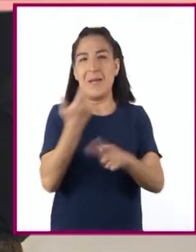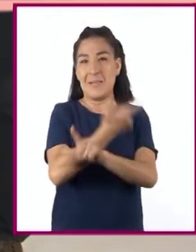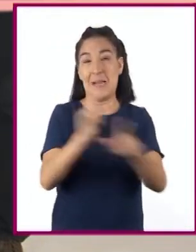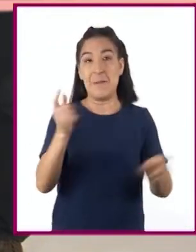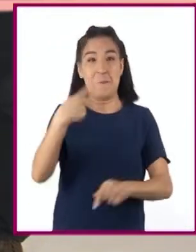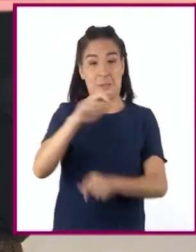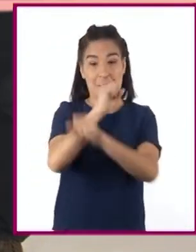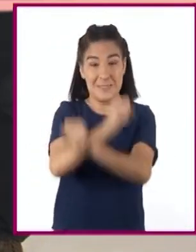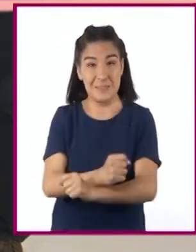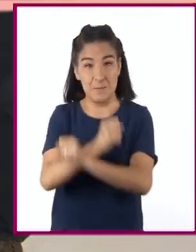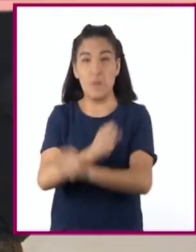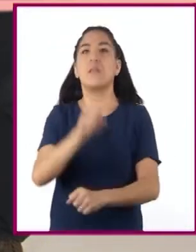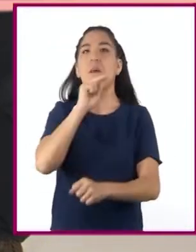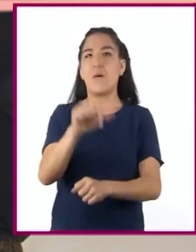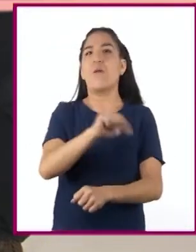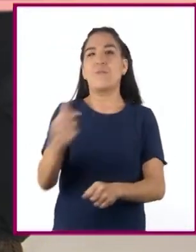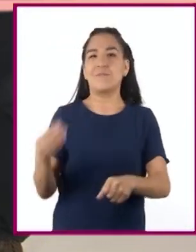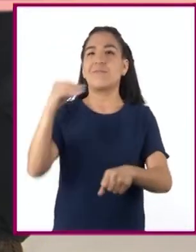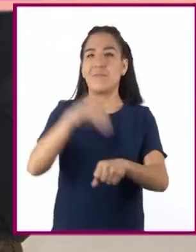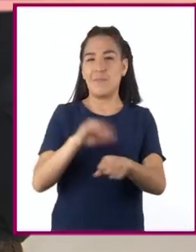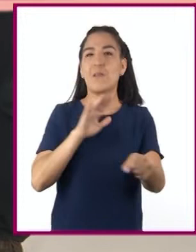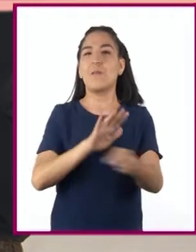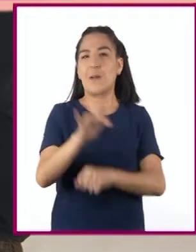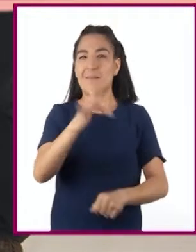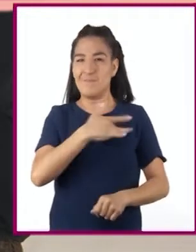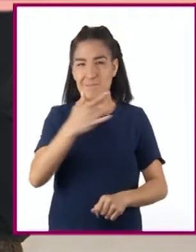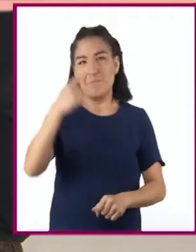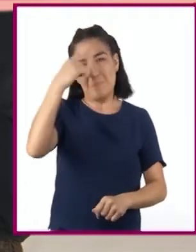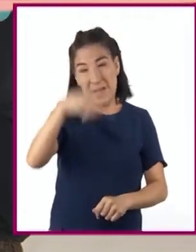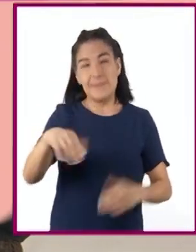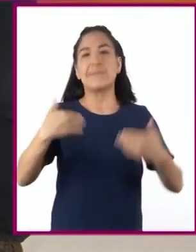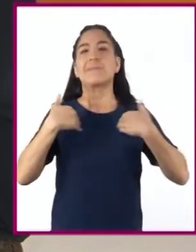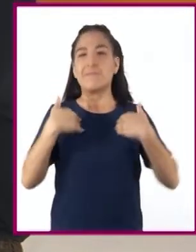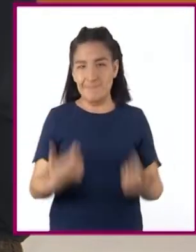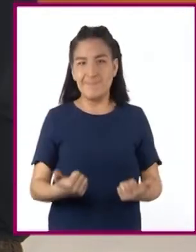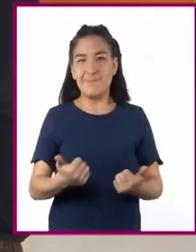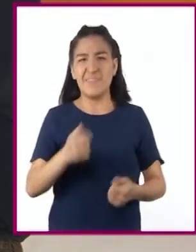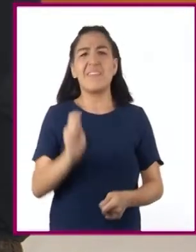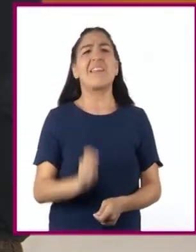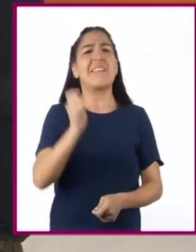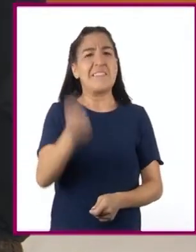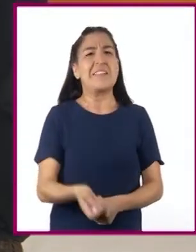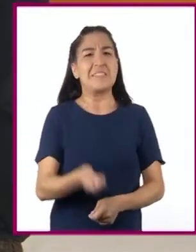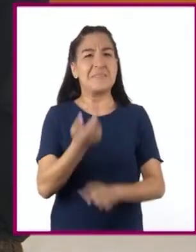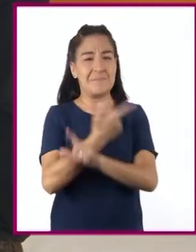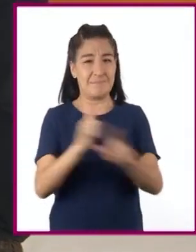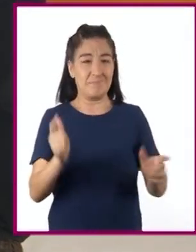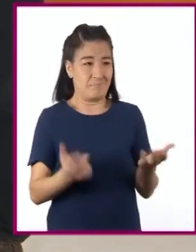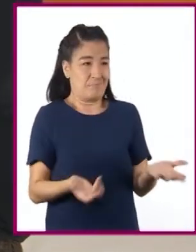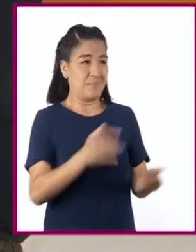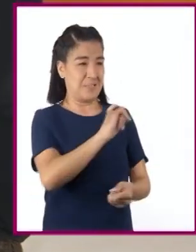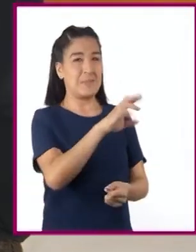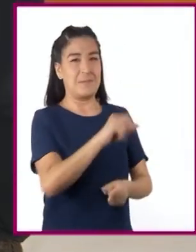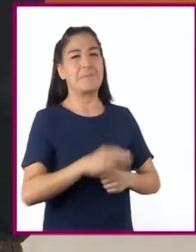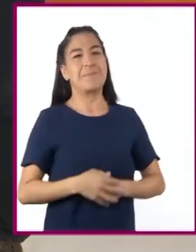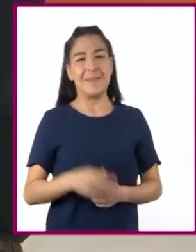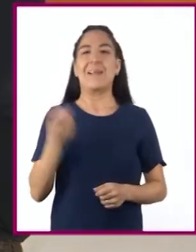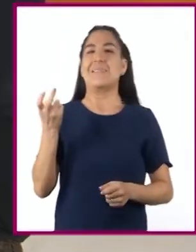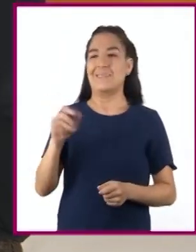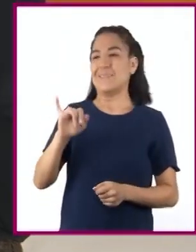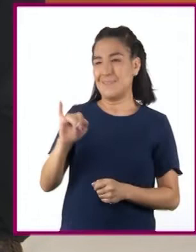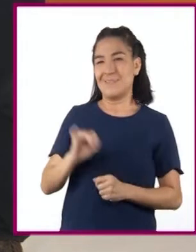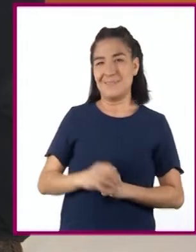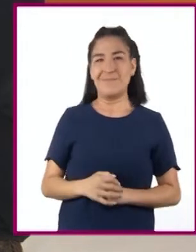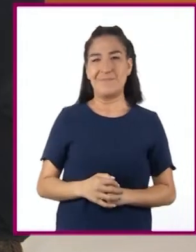esclavitud, hay otros elementos que se deben considerar para comprender qué es la libertad. ¿No es así, maestra? Sí, así